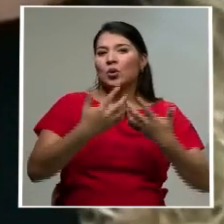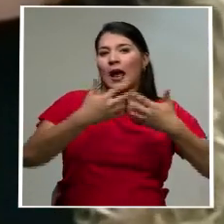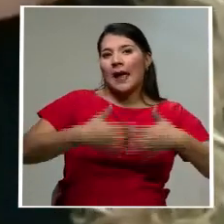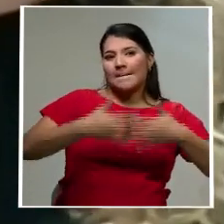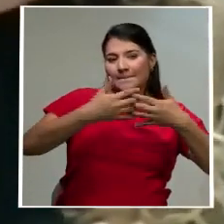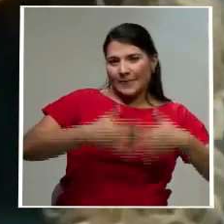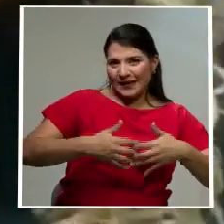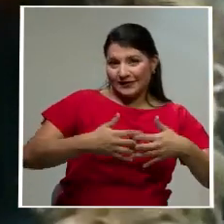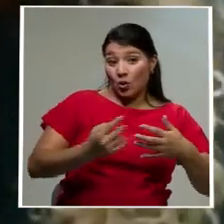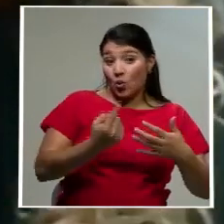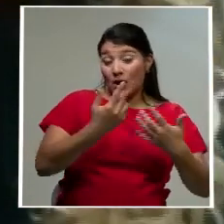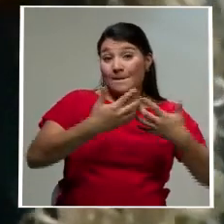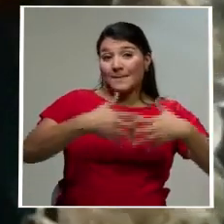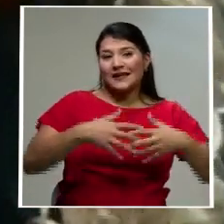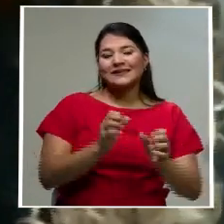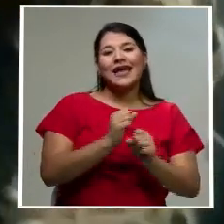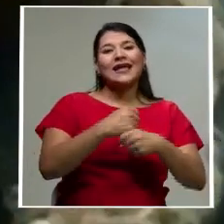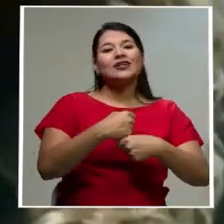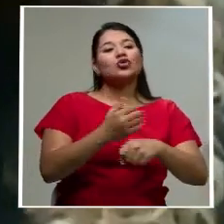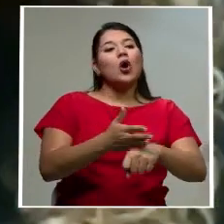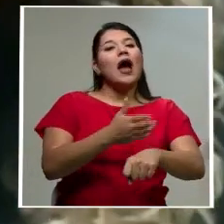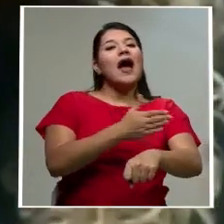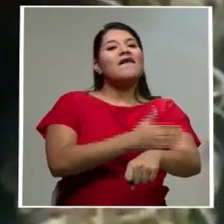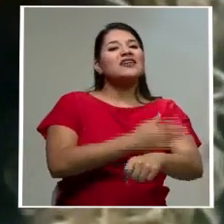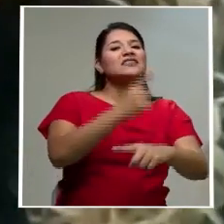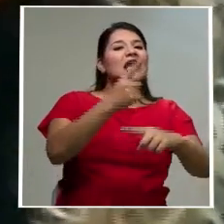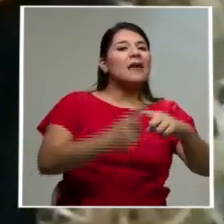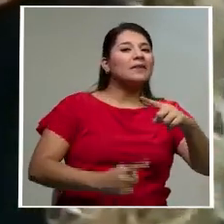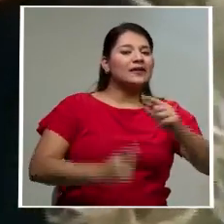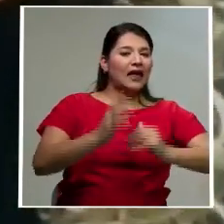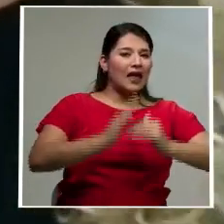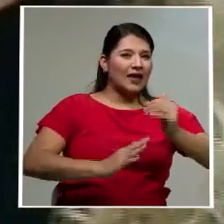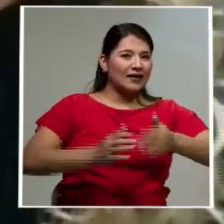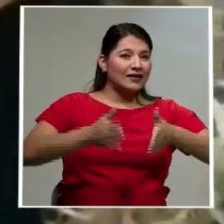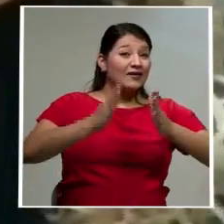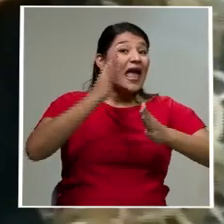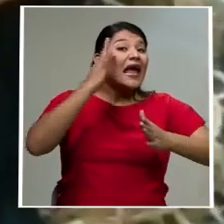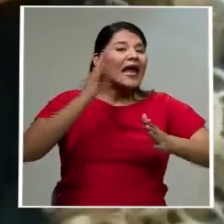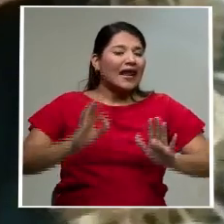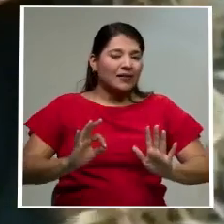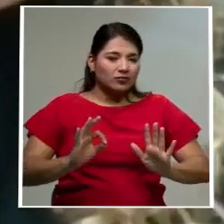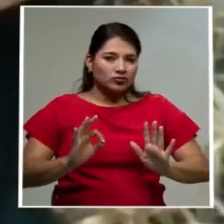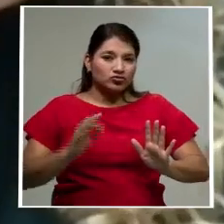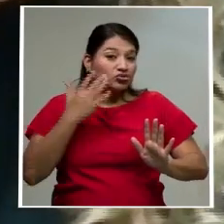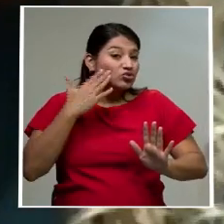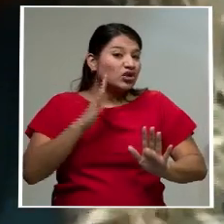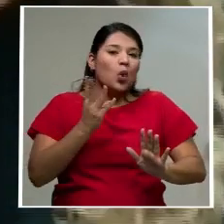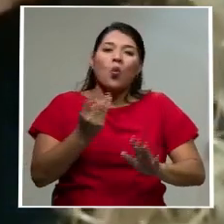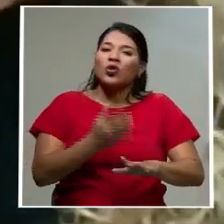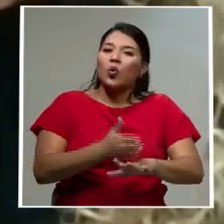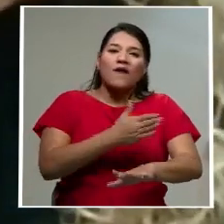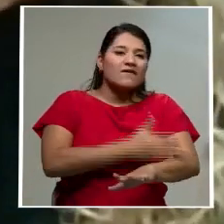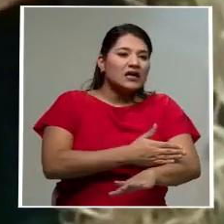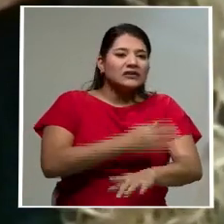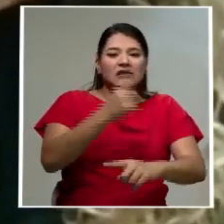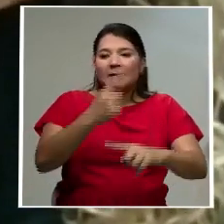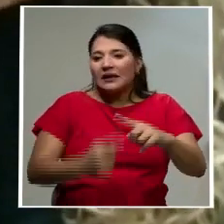dejó votado, ¿verdad? Una hipótesis, porque tampoco hay claridad de cuánto fue el avance en esas obras, y